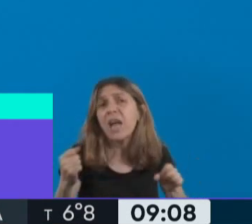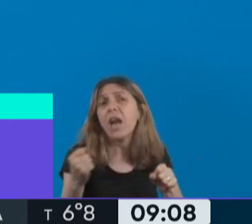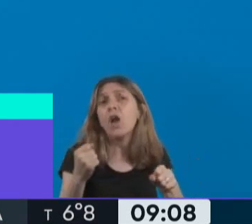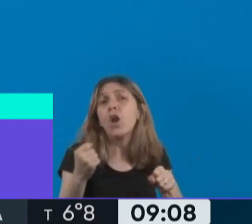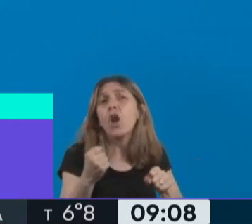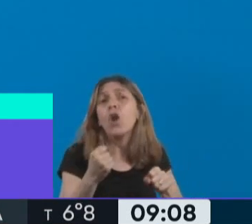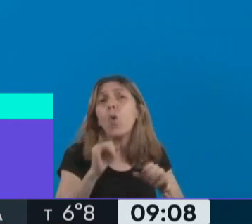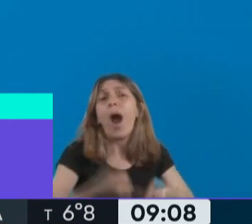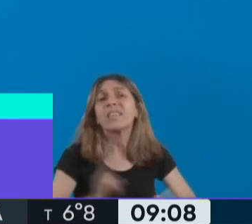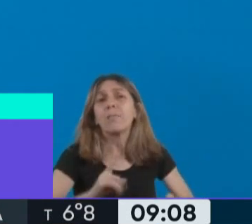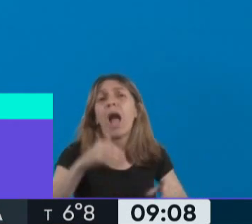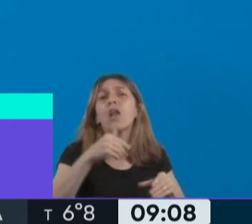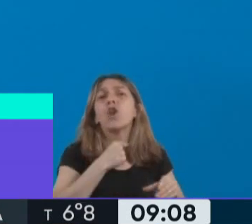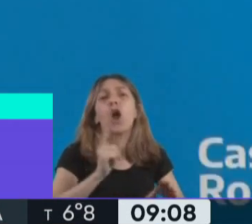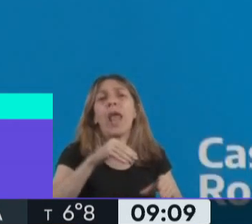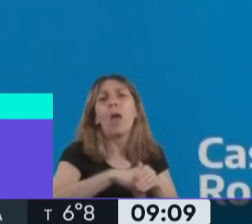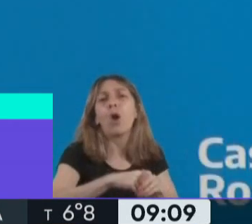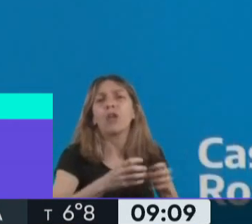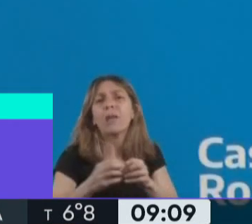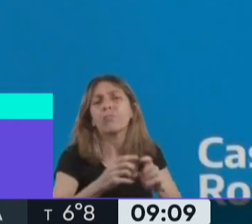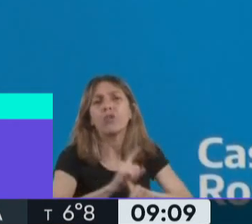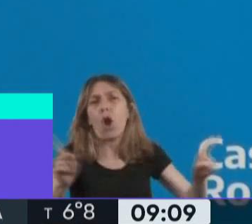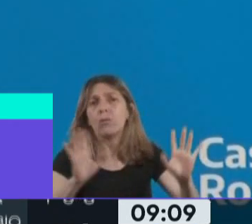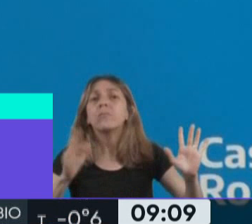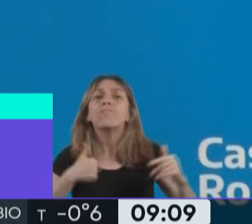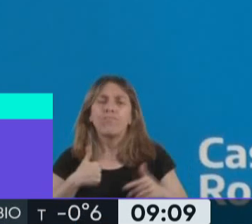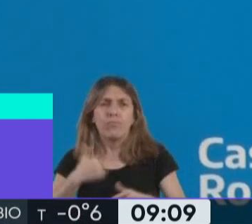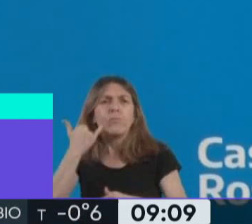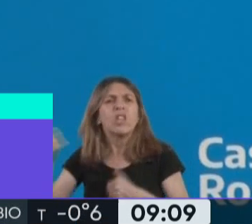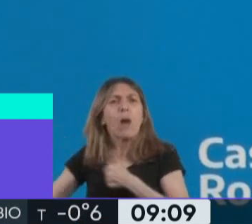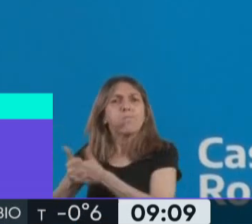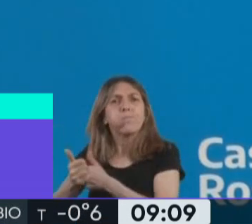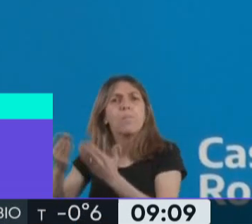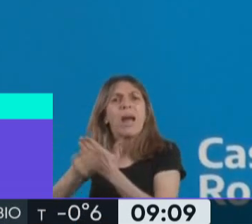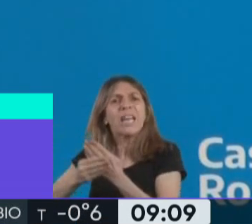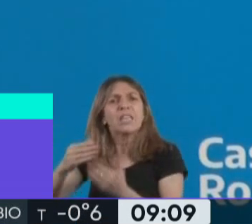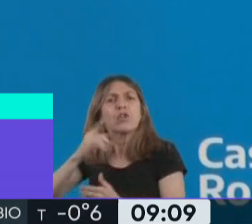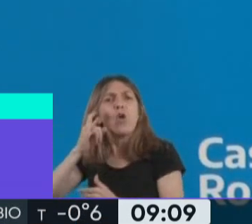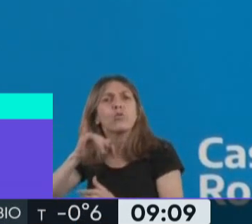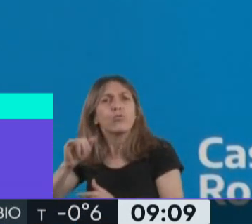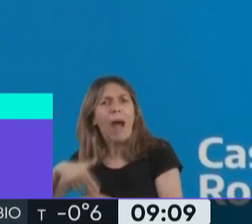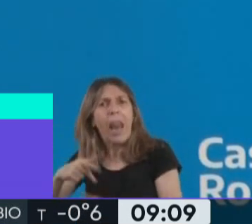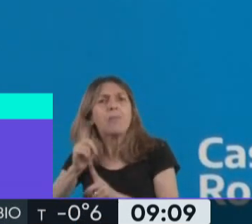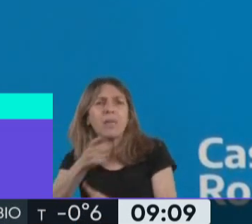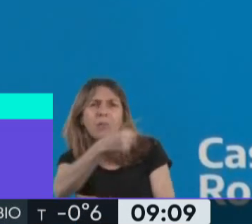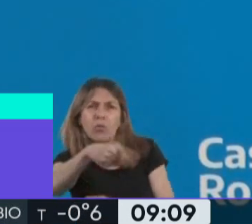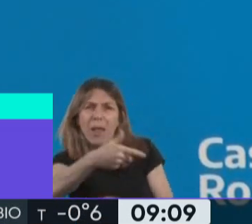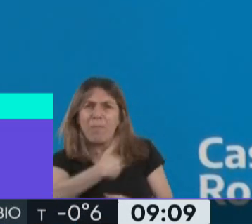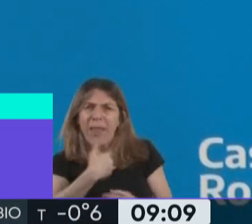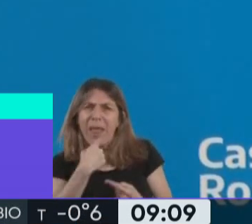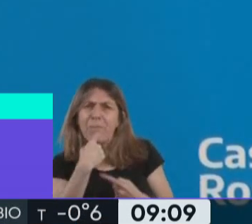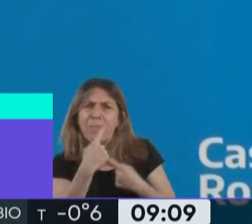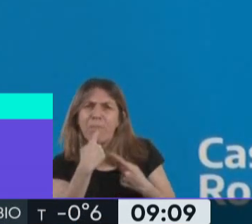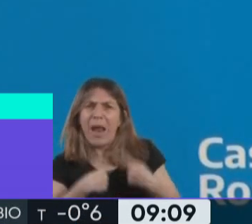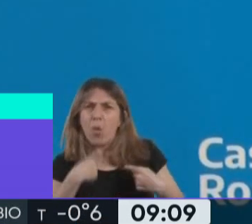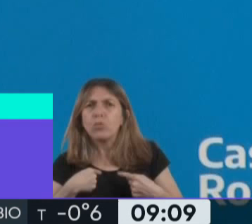presupuesto como usted estaba pidiendo. Gracias, Ariel. Yo acompañé al ministro Guzmán y muchas de las respuestas que usted está pidiendo en este momento las dio